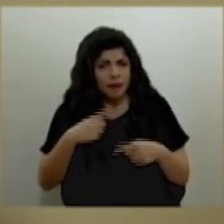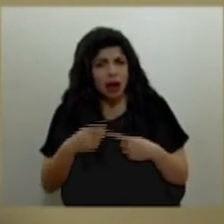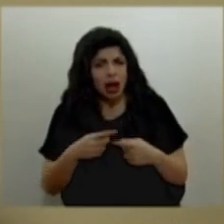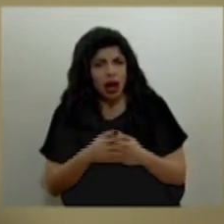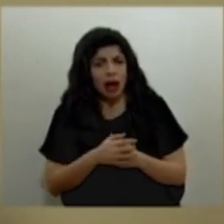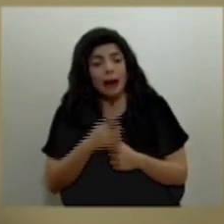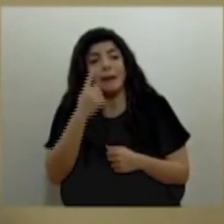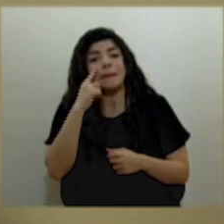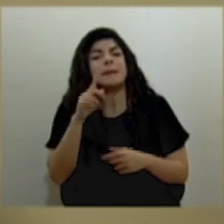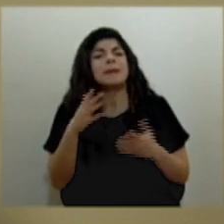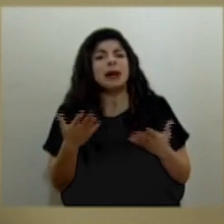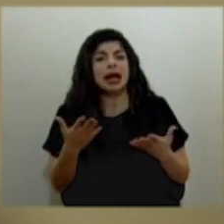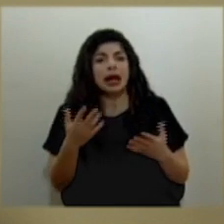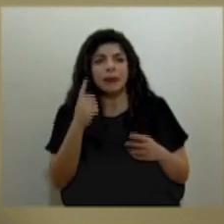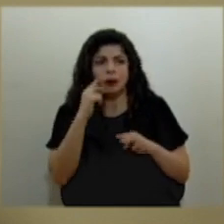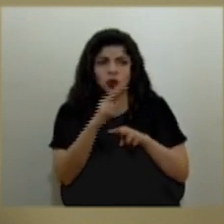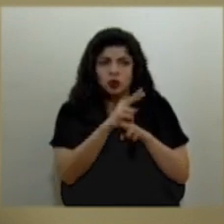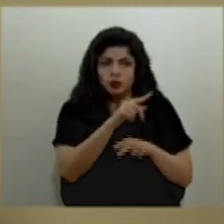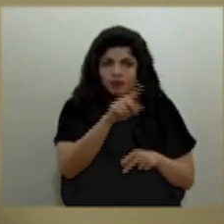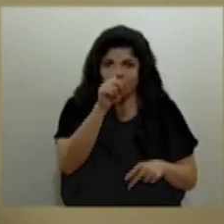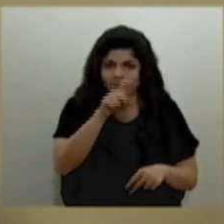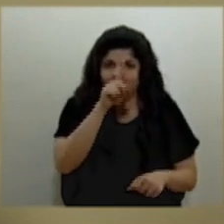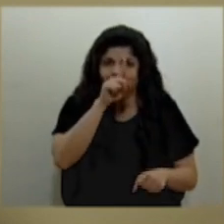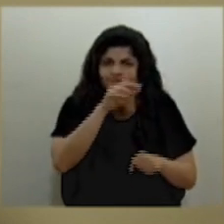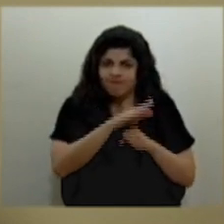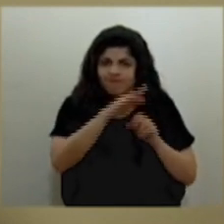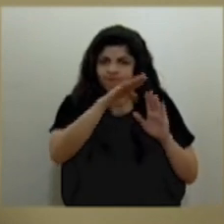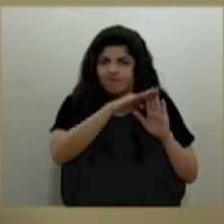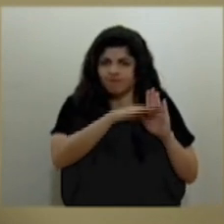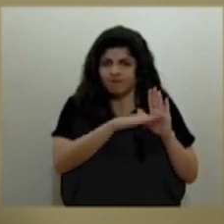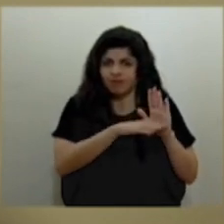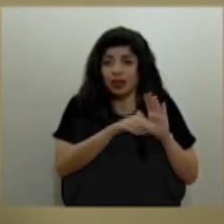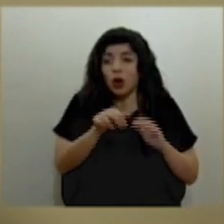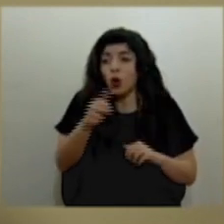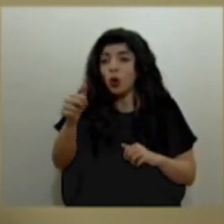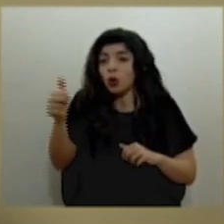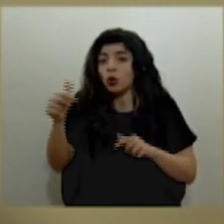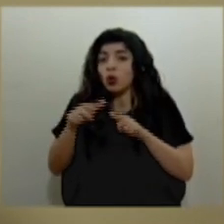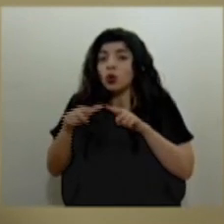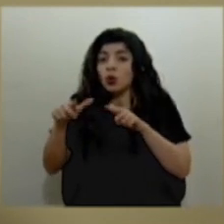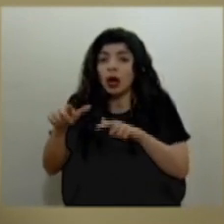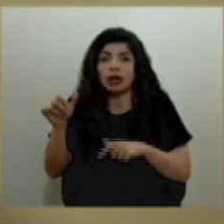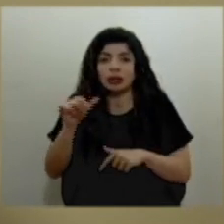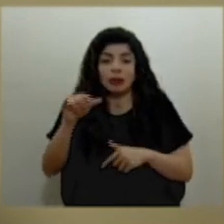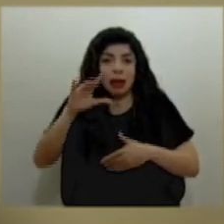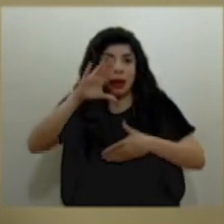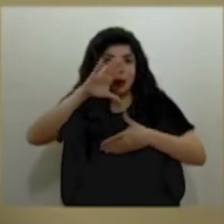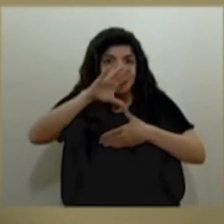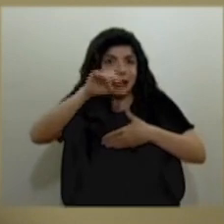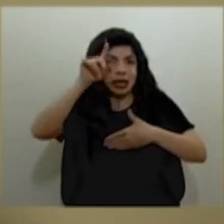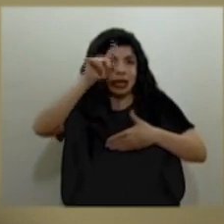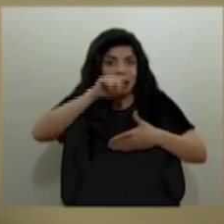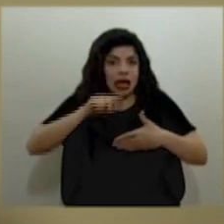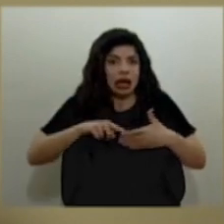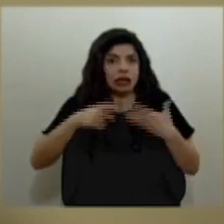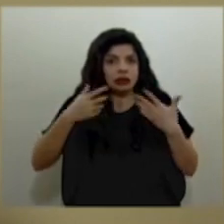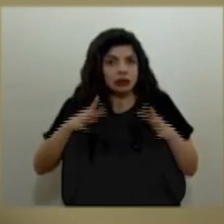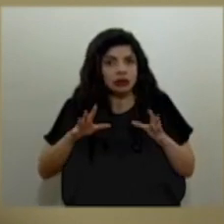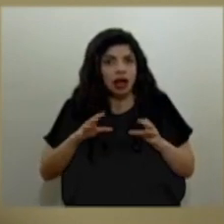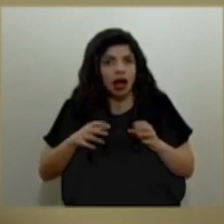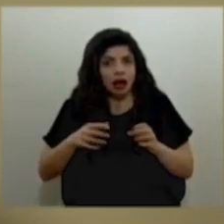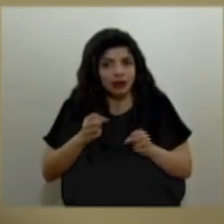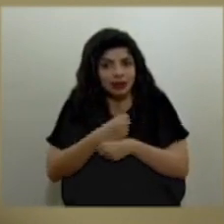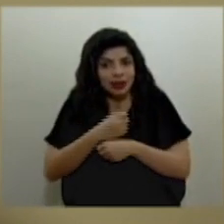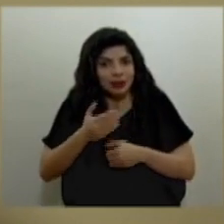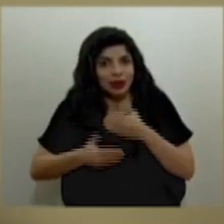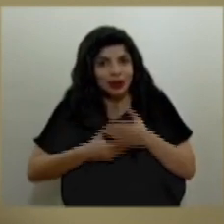para poder supervisar que se cumplan los protocolos. Incluso en otras latitudes de América, ¿verdad?, se han desarrollado también procesos de este